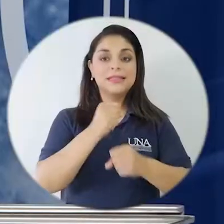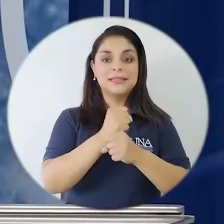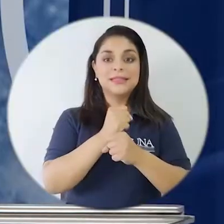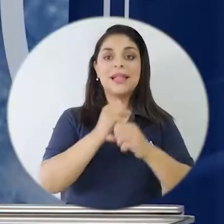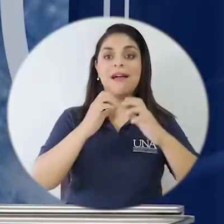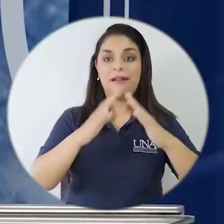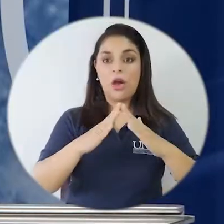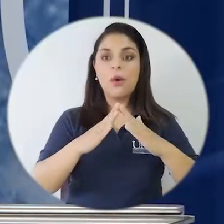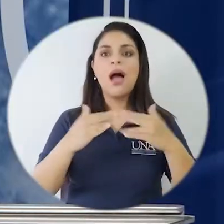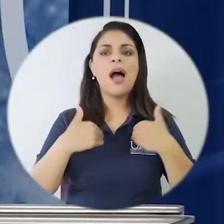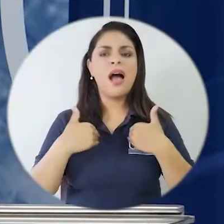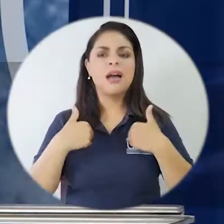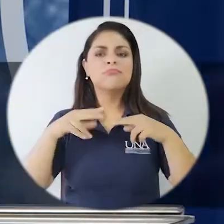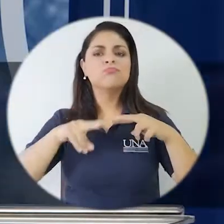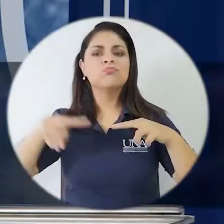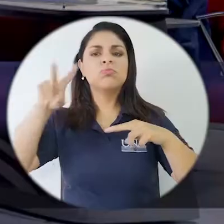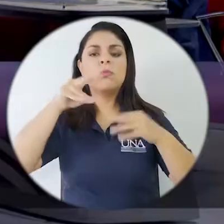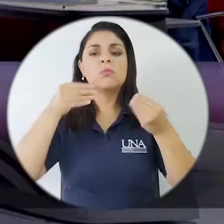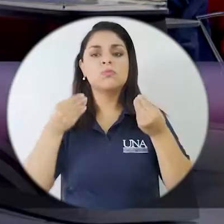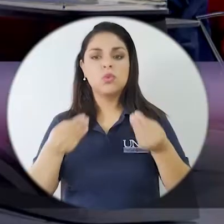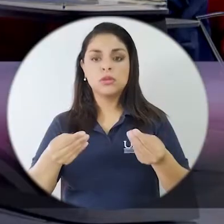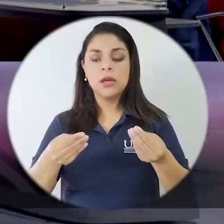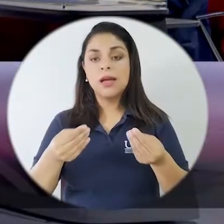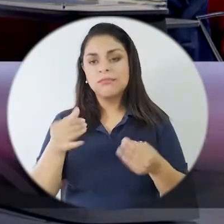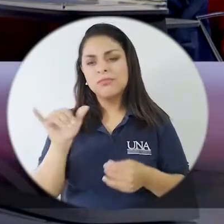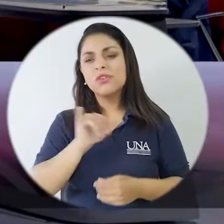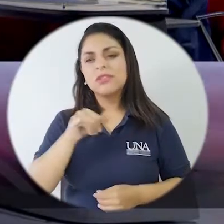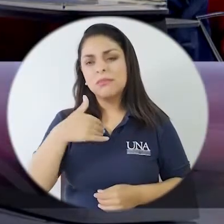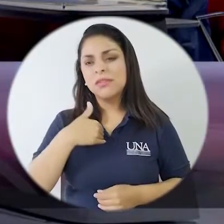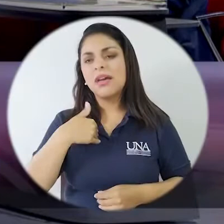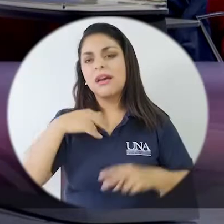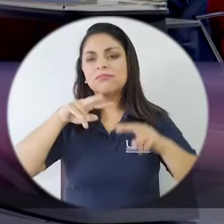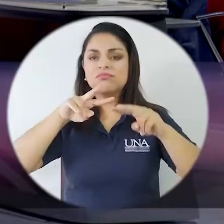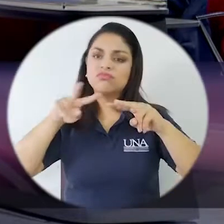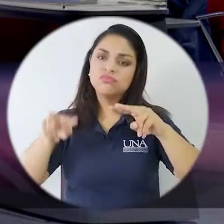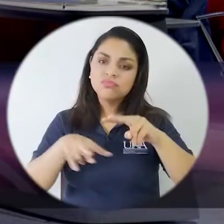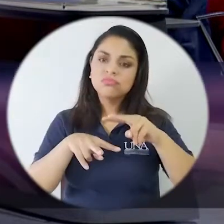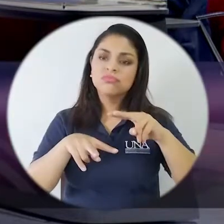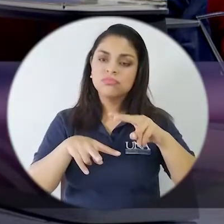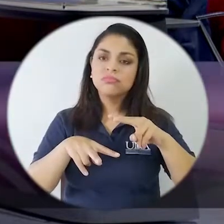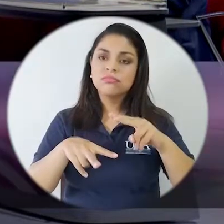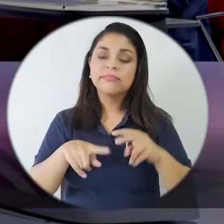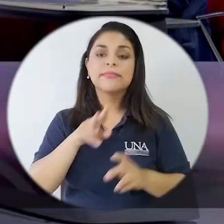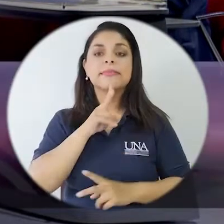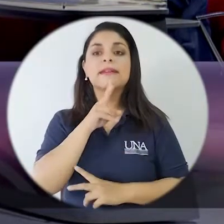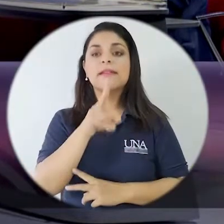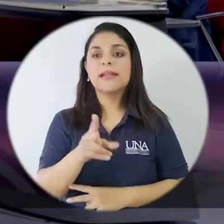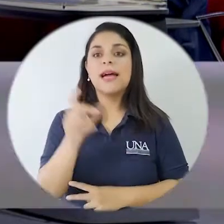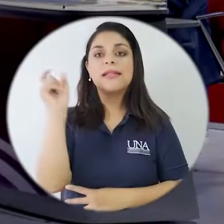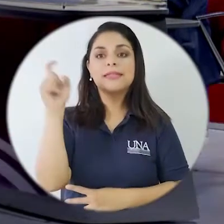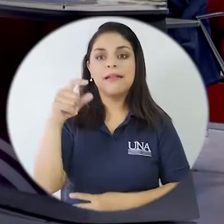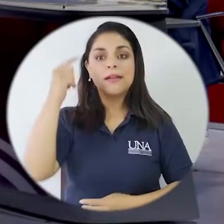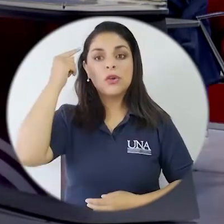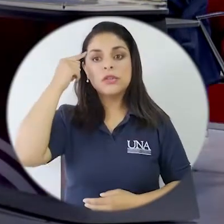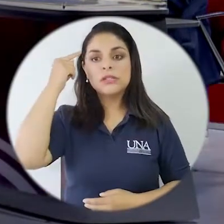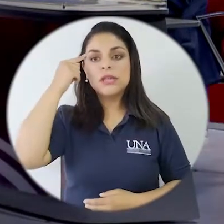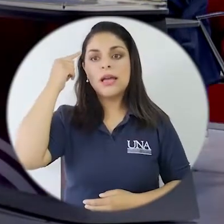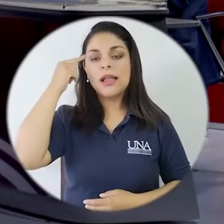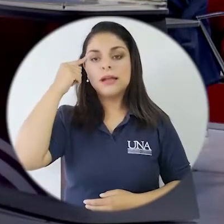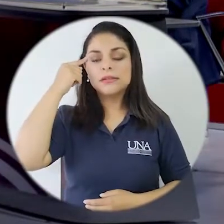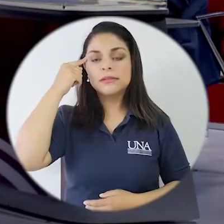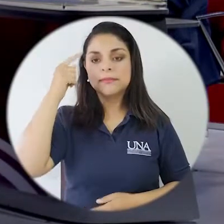Sí, el teletrabajo trajo muchas cosas buenas, pero también tiene sus contras que en definitiva también